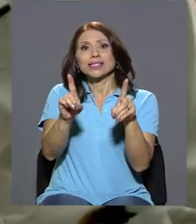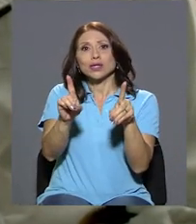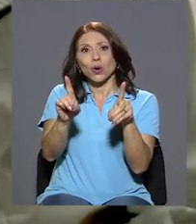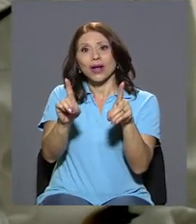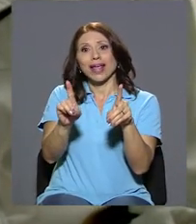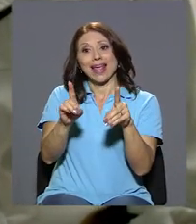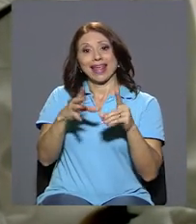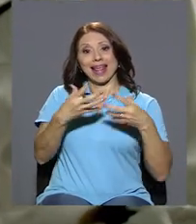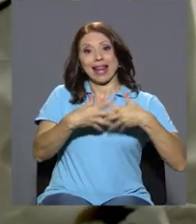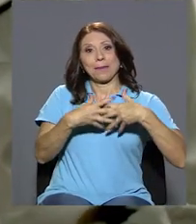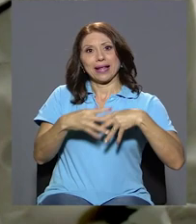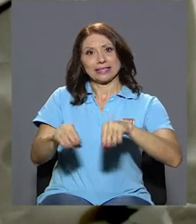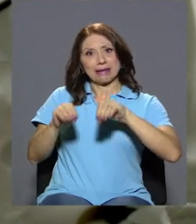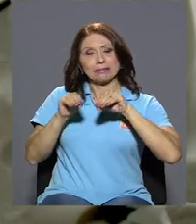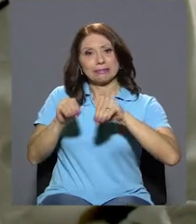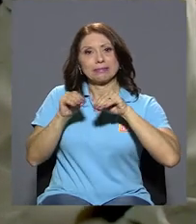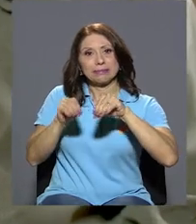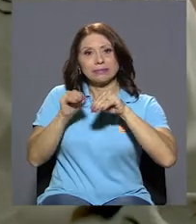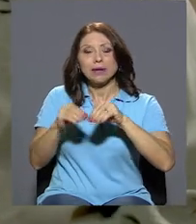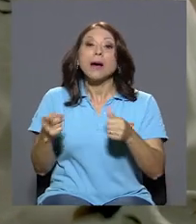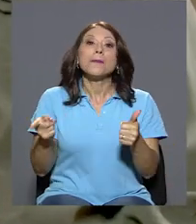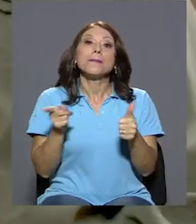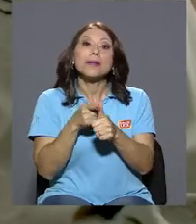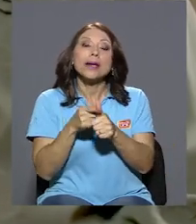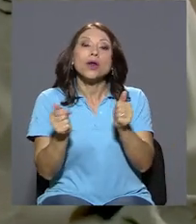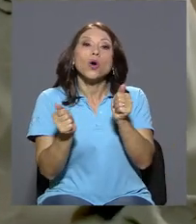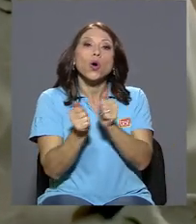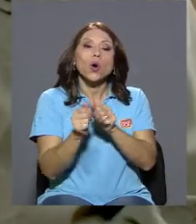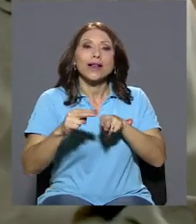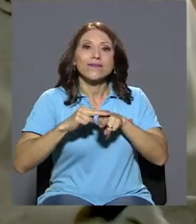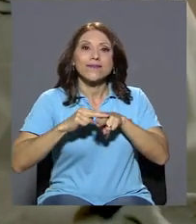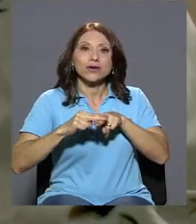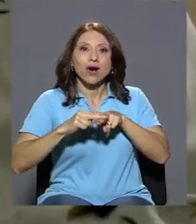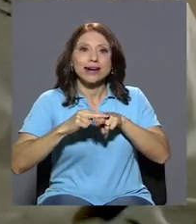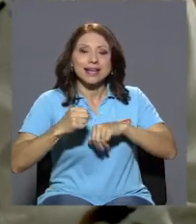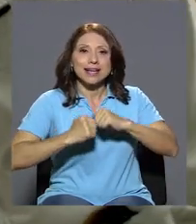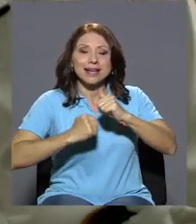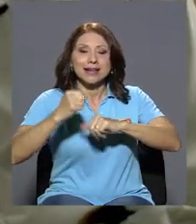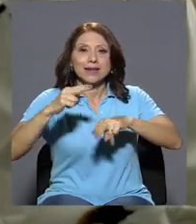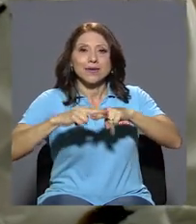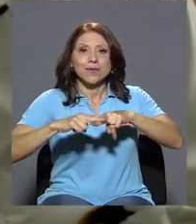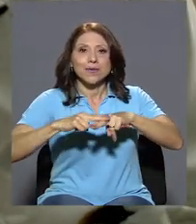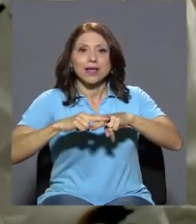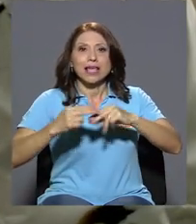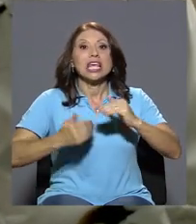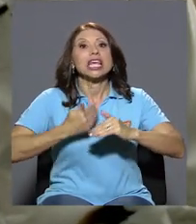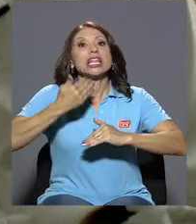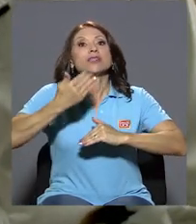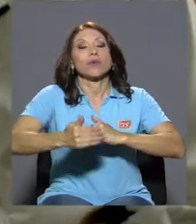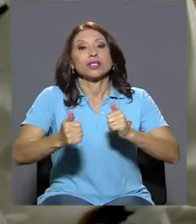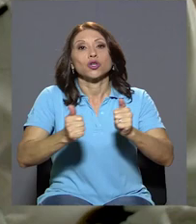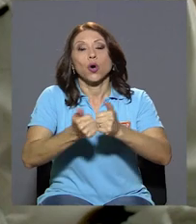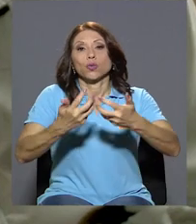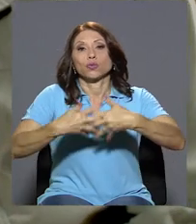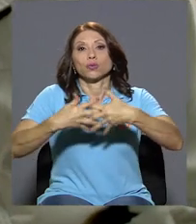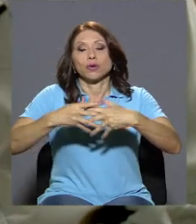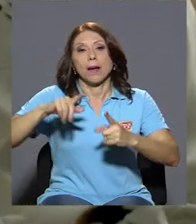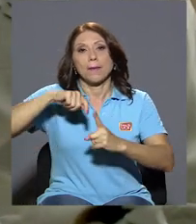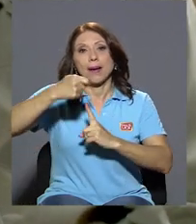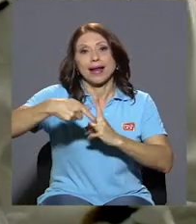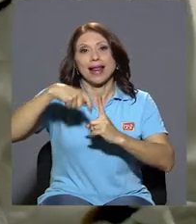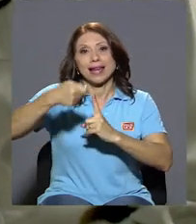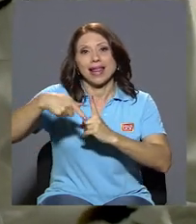empresa comenzó a darles primero con ferrocarril primero control carril y después como poco a poco con la bananera